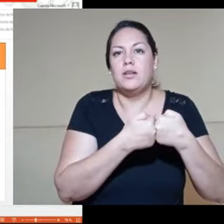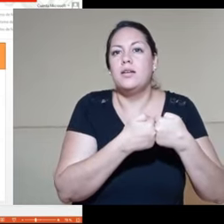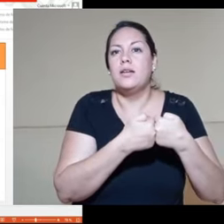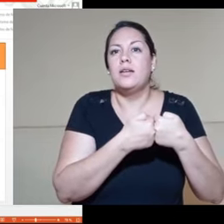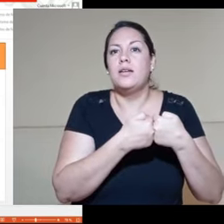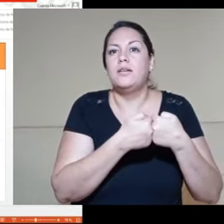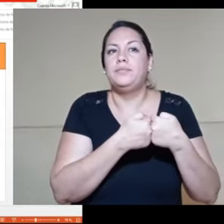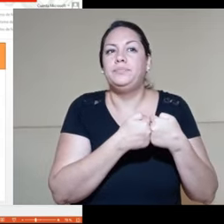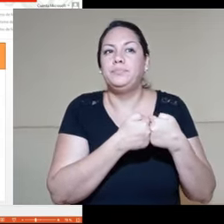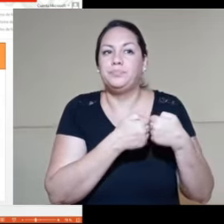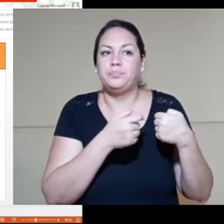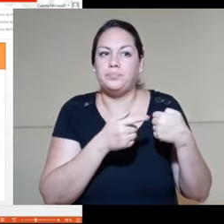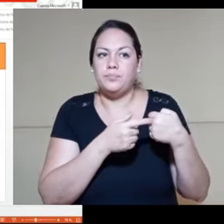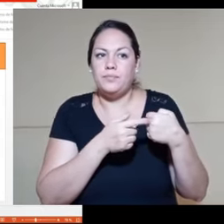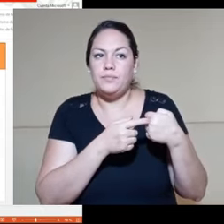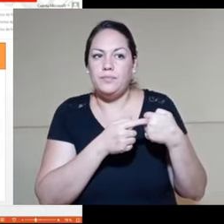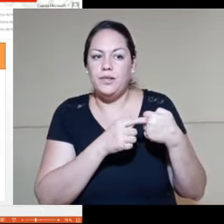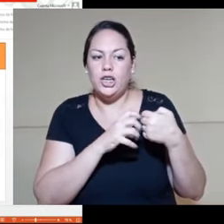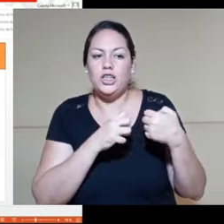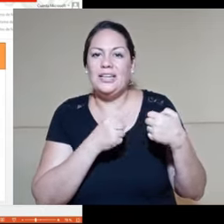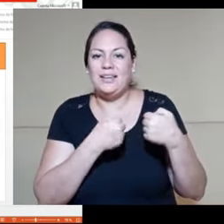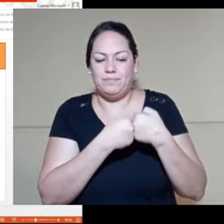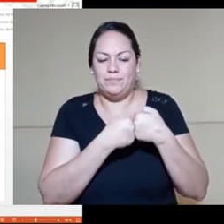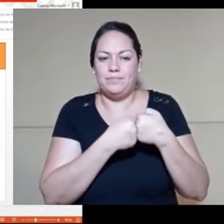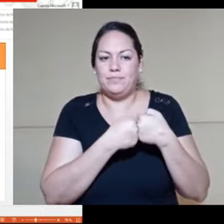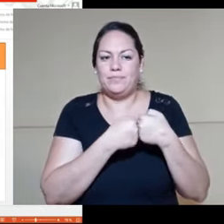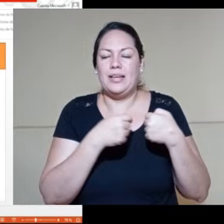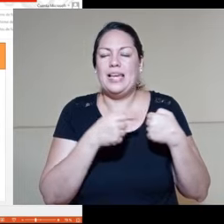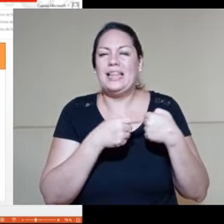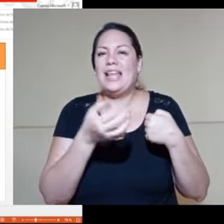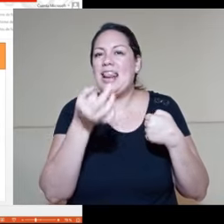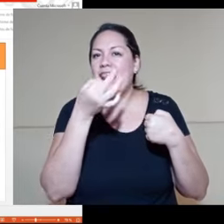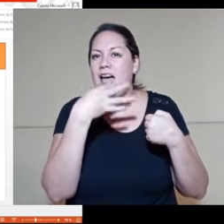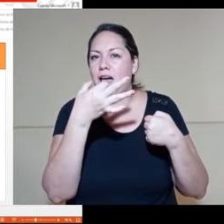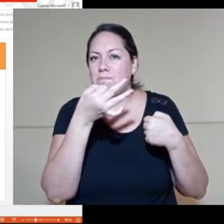en uno de los días se cierra el neuroporo anterior, después se cierra el neuroporo